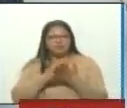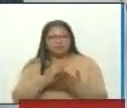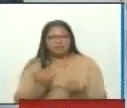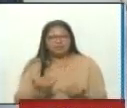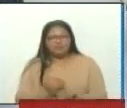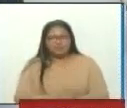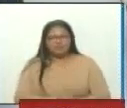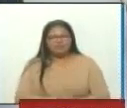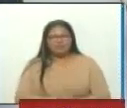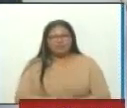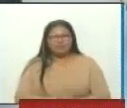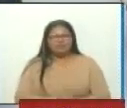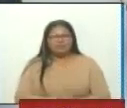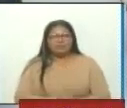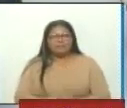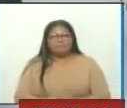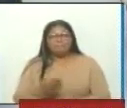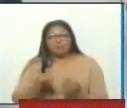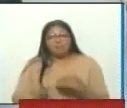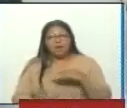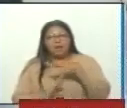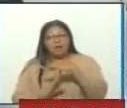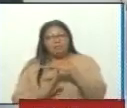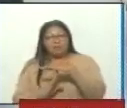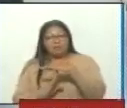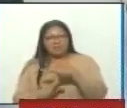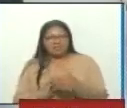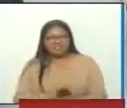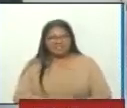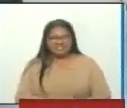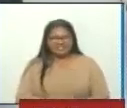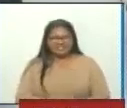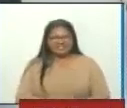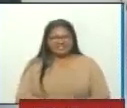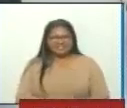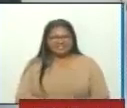Nos vamos con María Antonieta Peña. Sigamos juntos. Ya venimos. Sí. Regresamos.